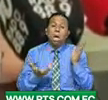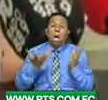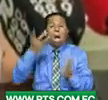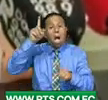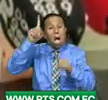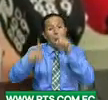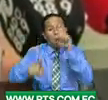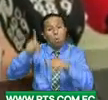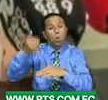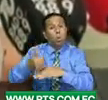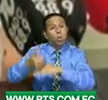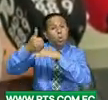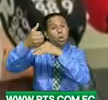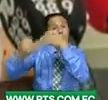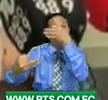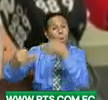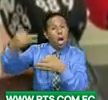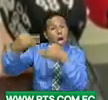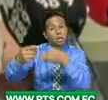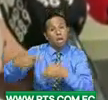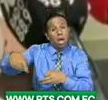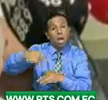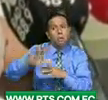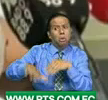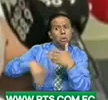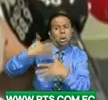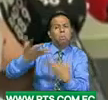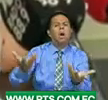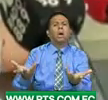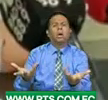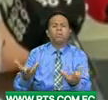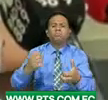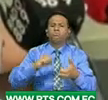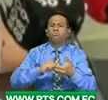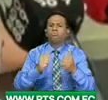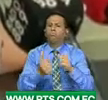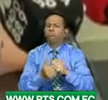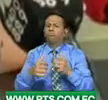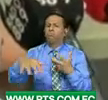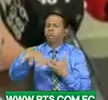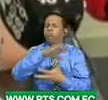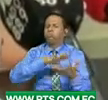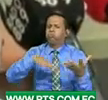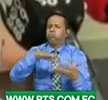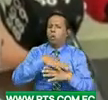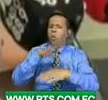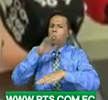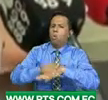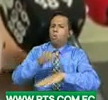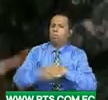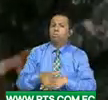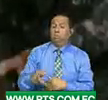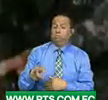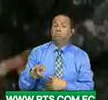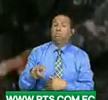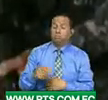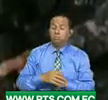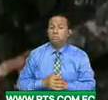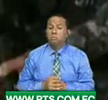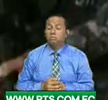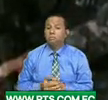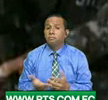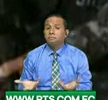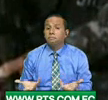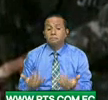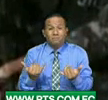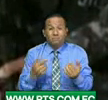jueces terminan siendo dramáticas y terminan generando todos estos incidentes. En esta